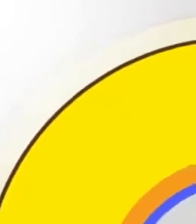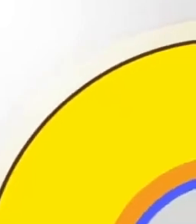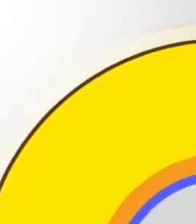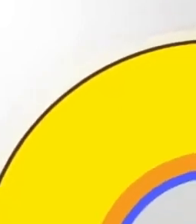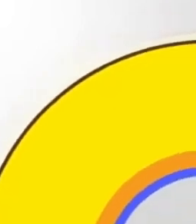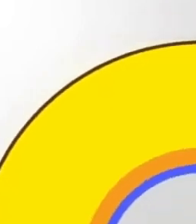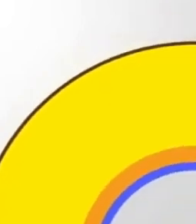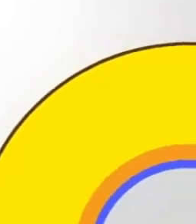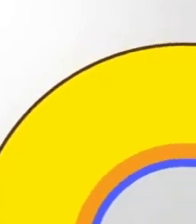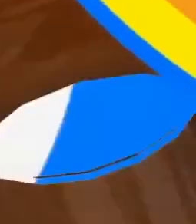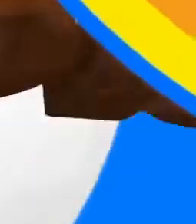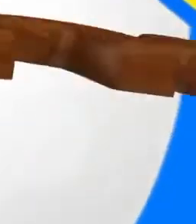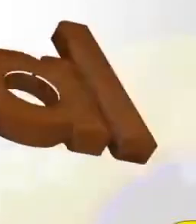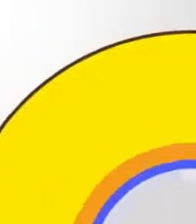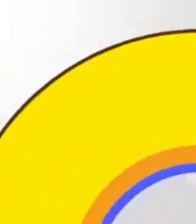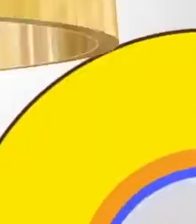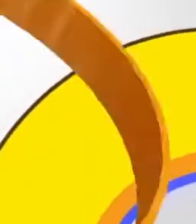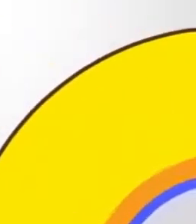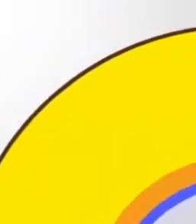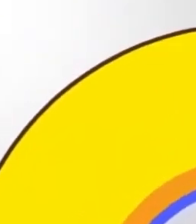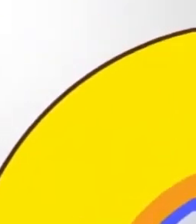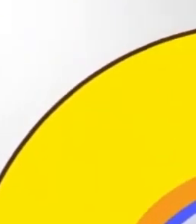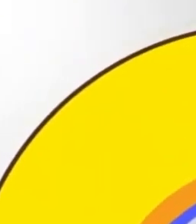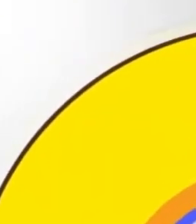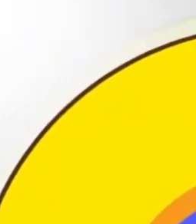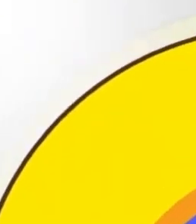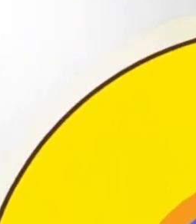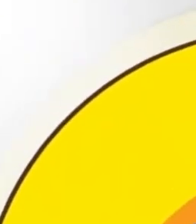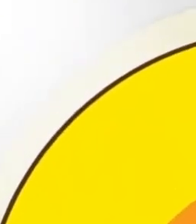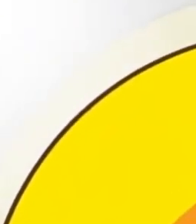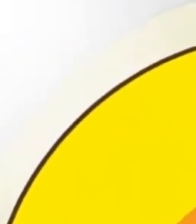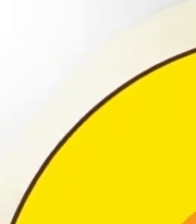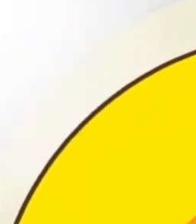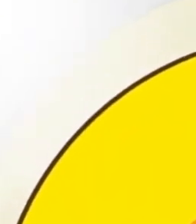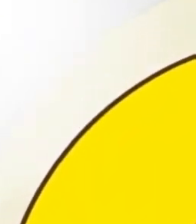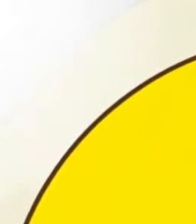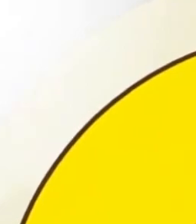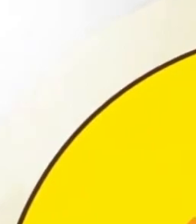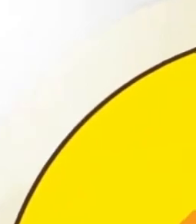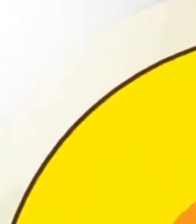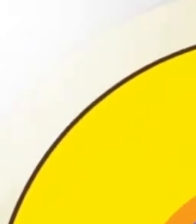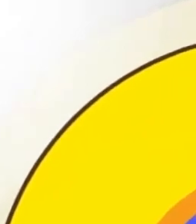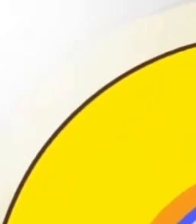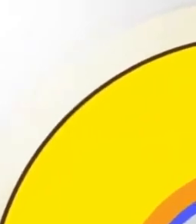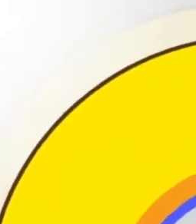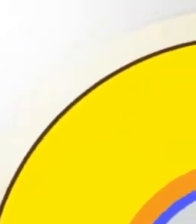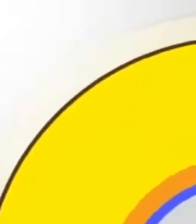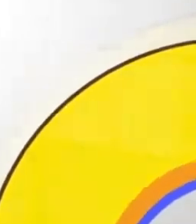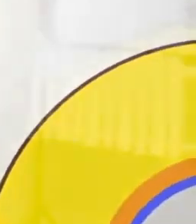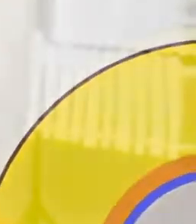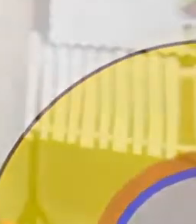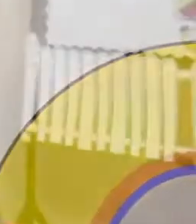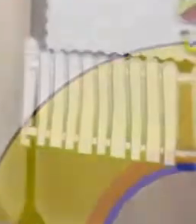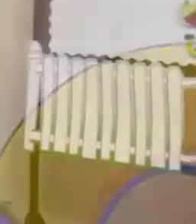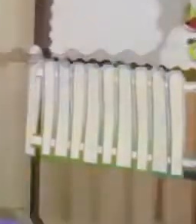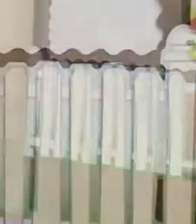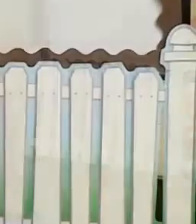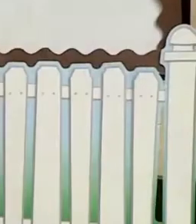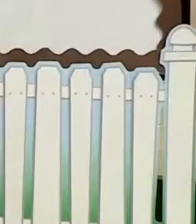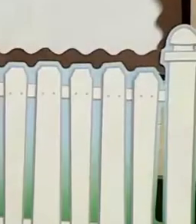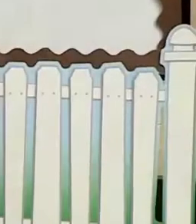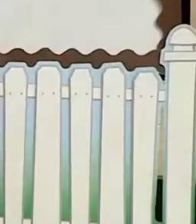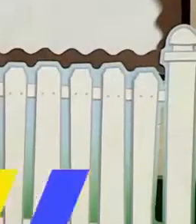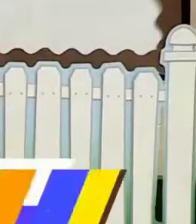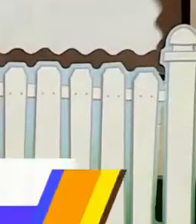en estrellas. Con la mano en el aire, te saludo así porque yo quiero cuidarte, lo hago por vos. Chicos y